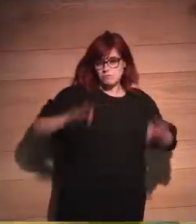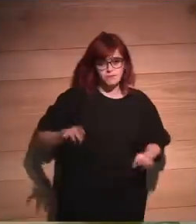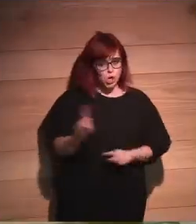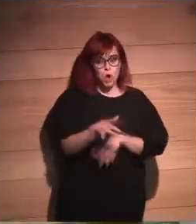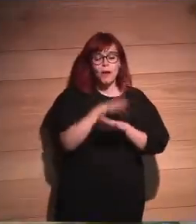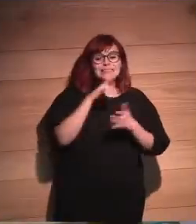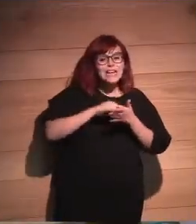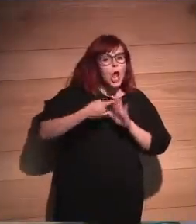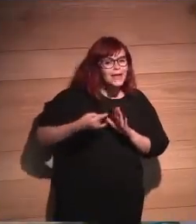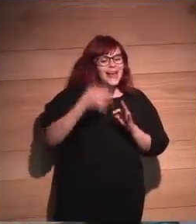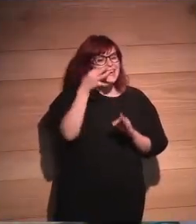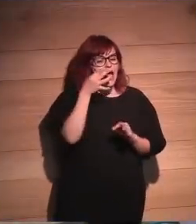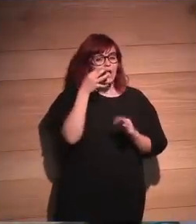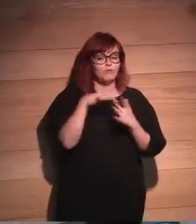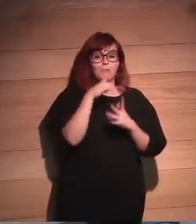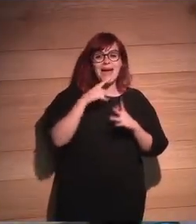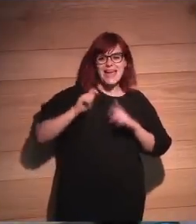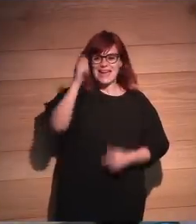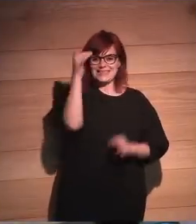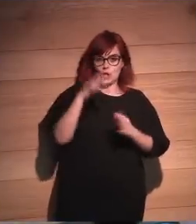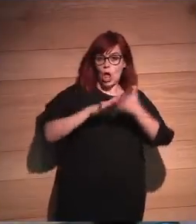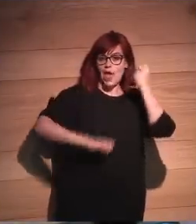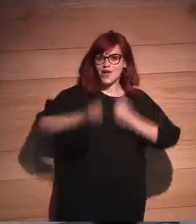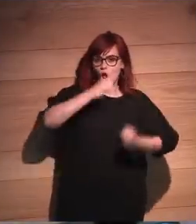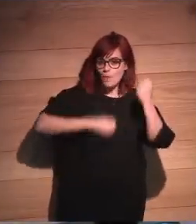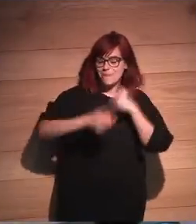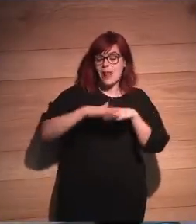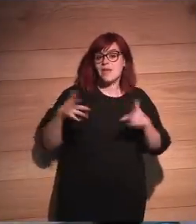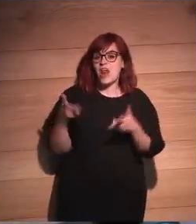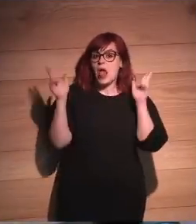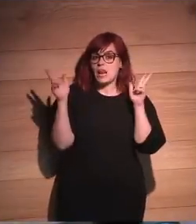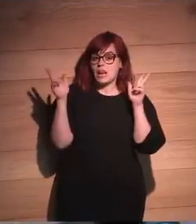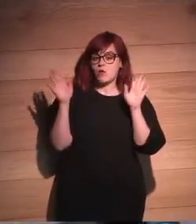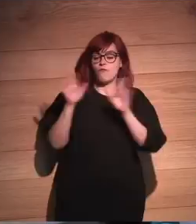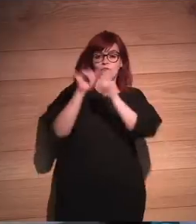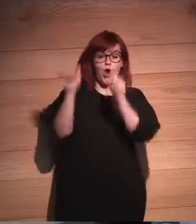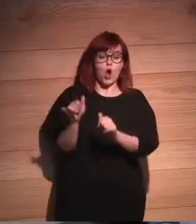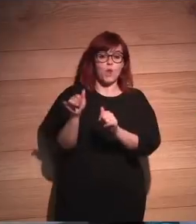la tecnología, de la mano del éxito de la economía liberal,